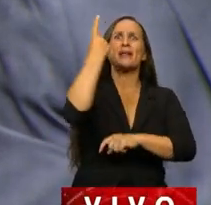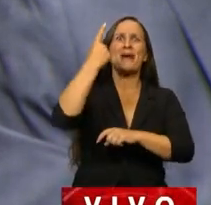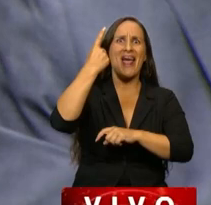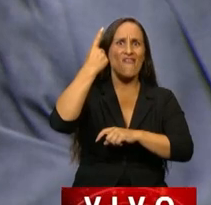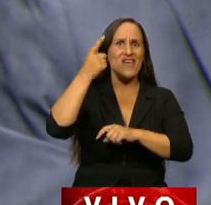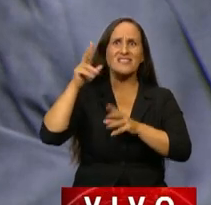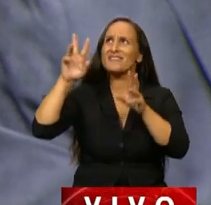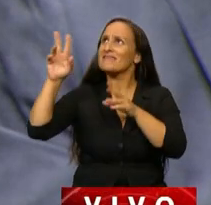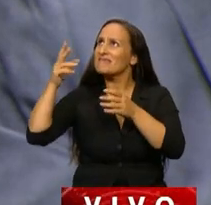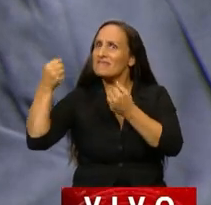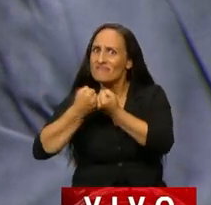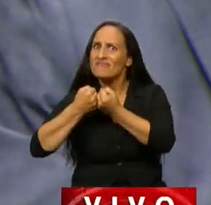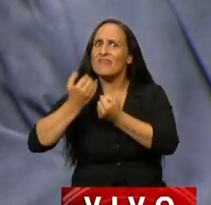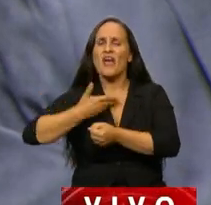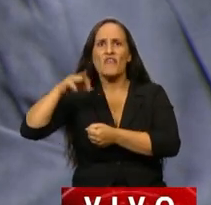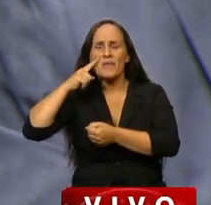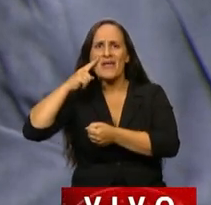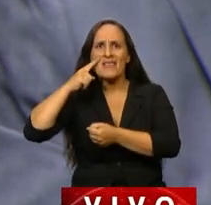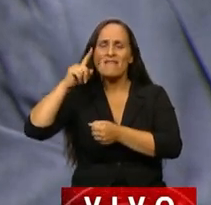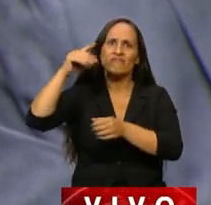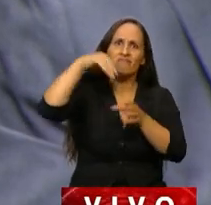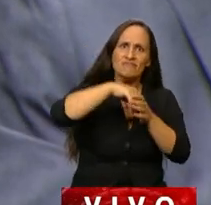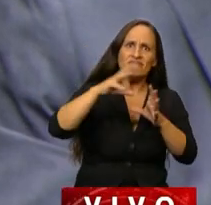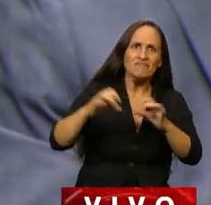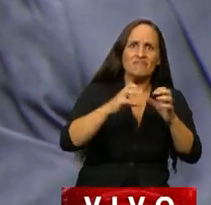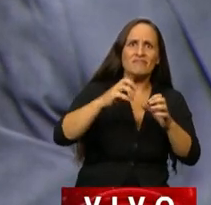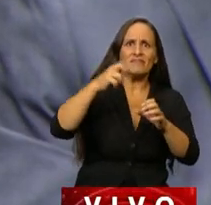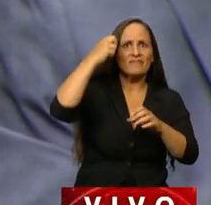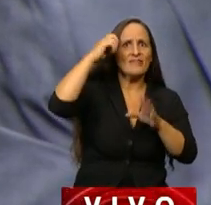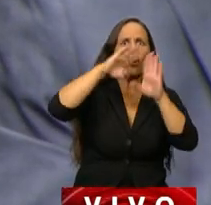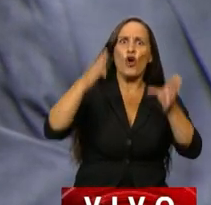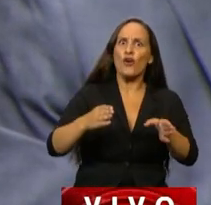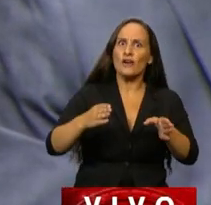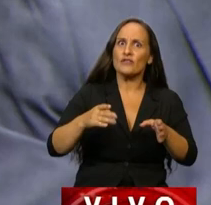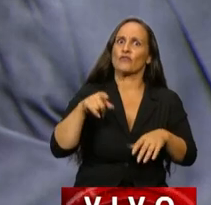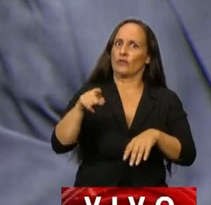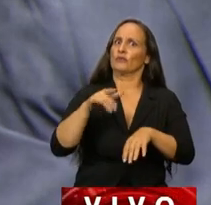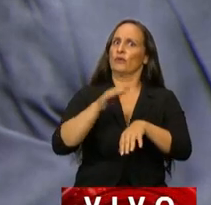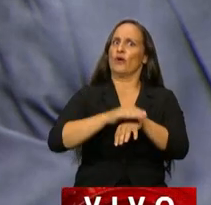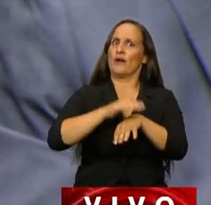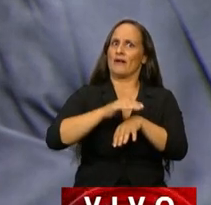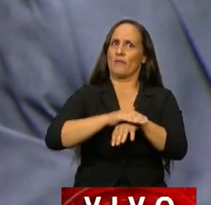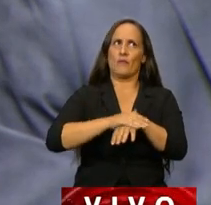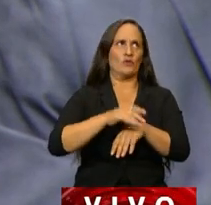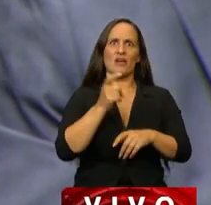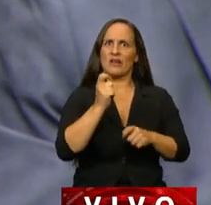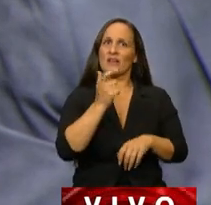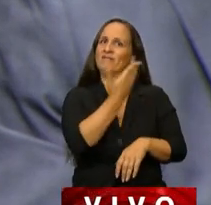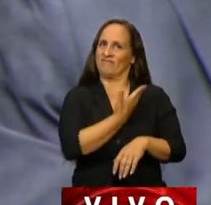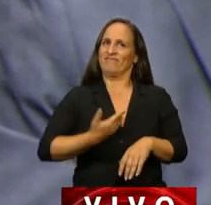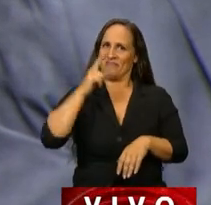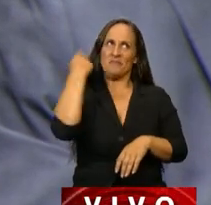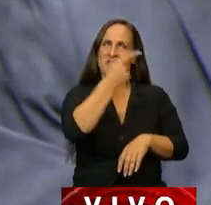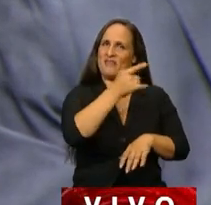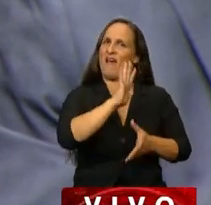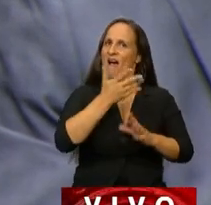Monetario Internacional. Es una señal clara de la actitud responsable y democrática del presidente Alberto